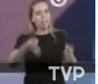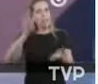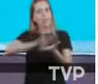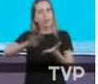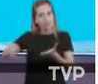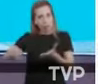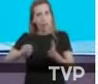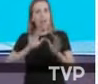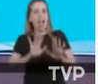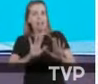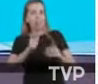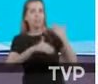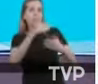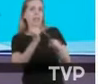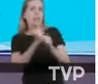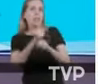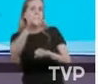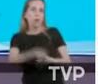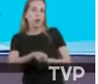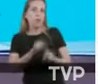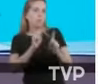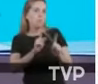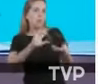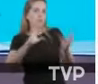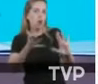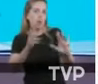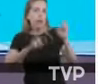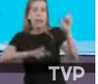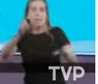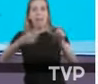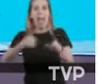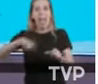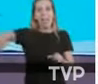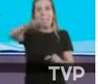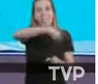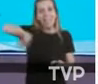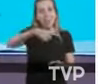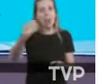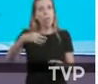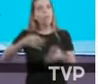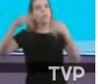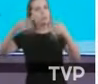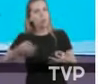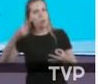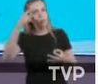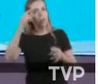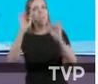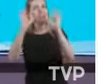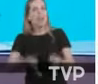convicción seguimos trabajando hoy. Y los argentinos y argentinas tienen que estar seguros y